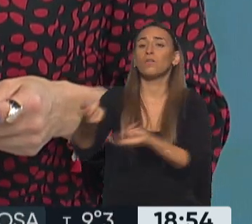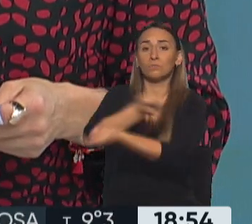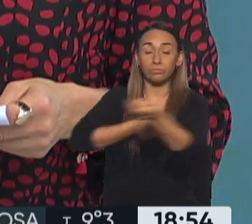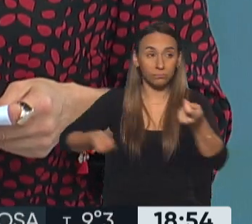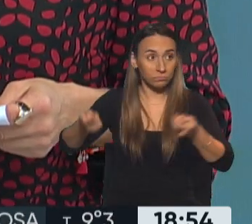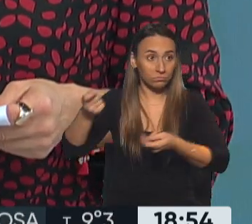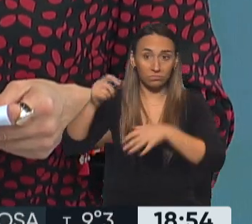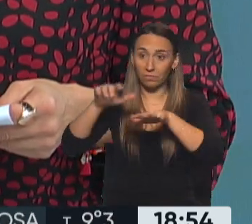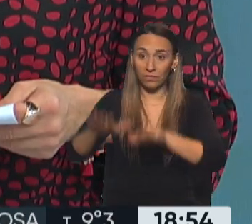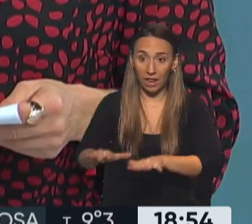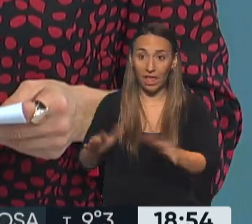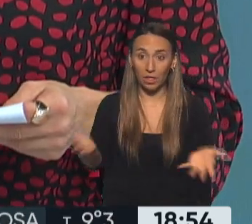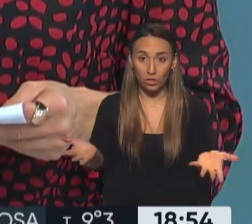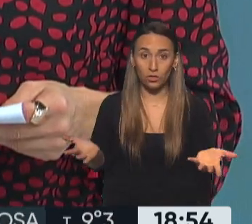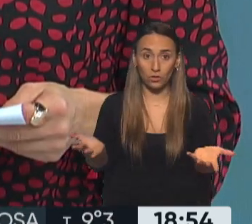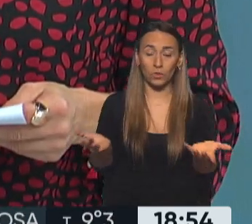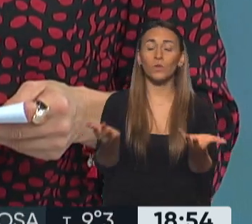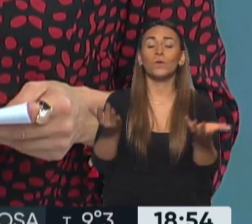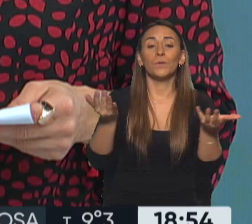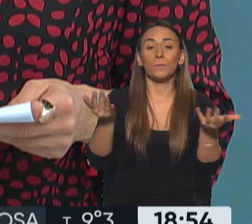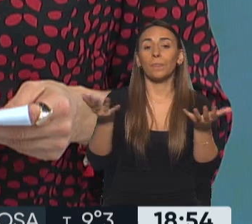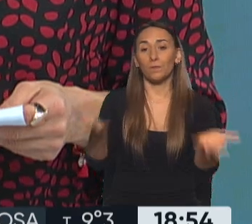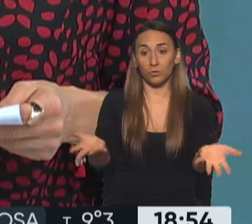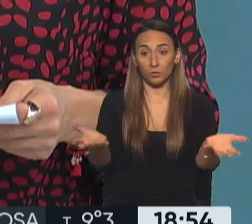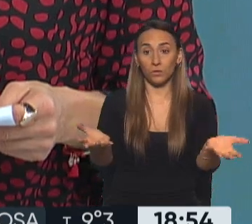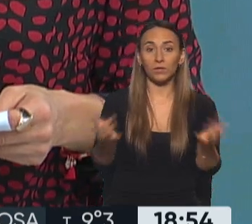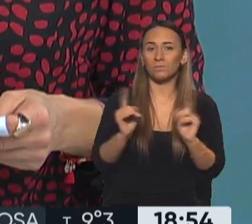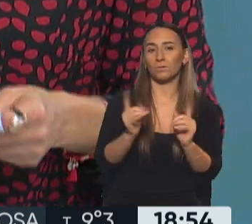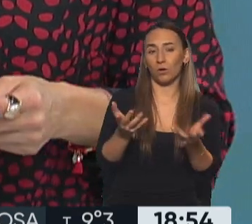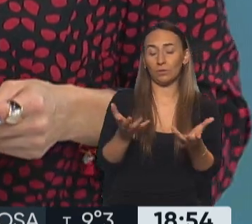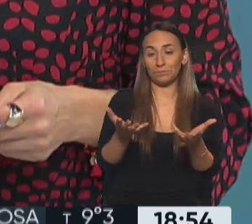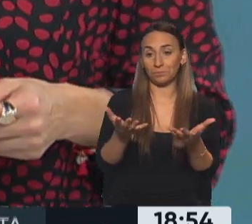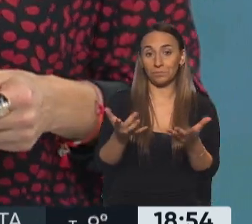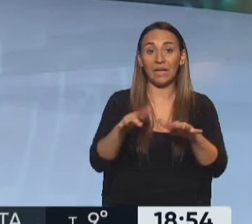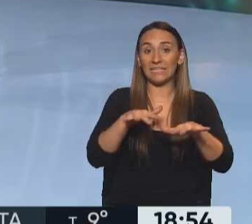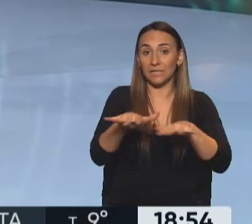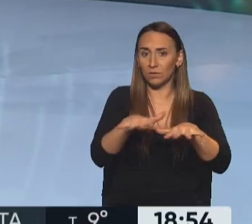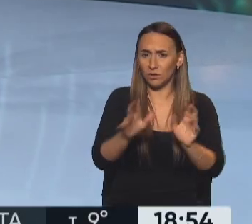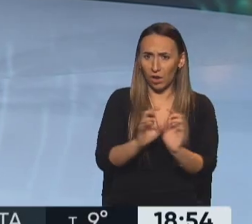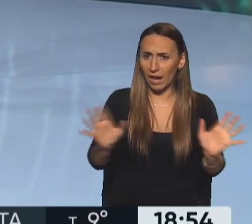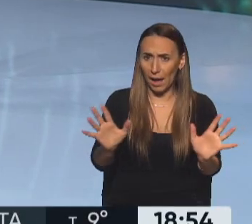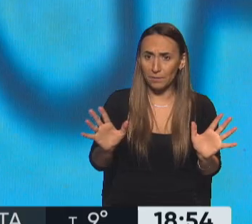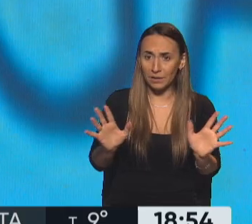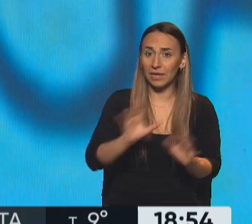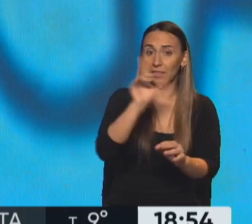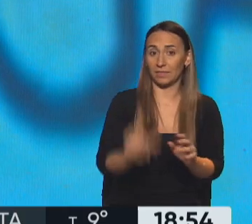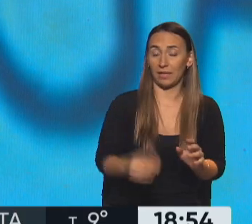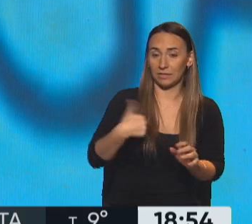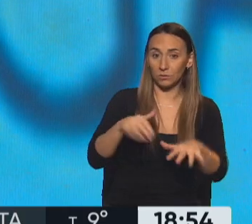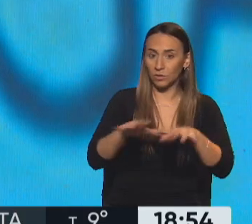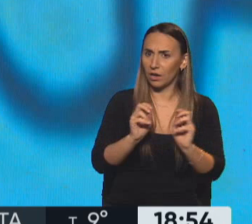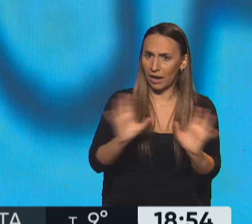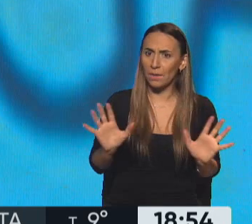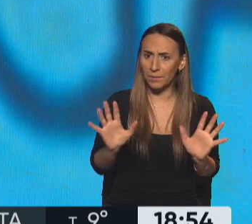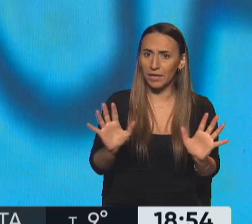falta de combustible alrededor del país. Y por supuesto que a raíz de esta situación tan grave, ¿no?, que está viviendo la Argentina, se ha